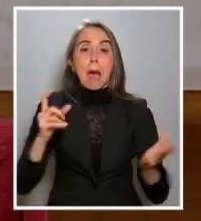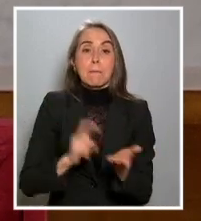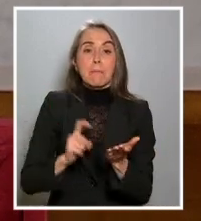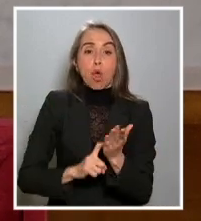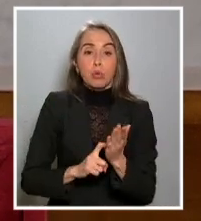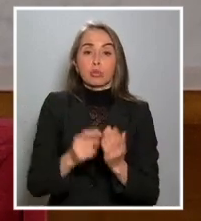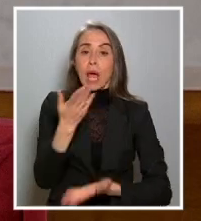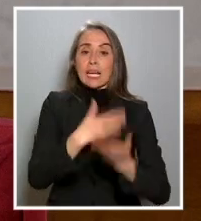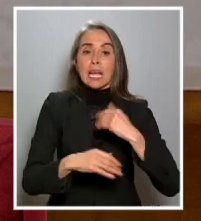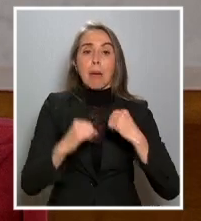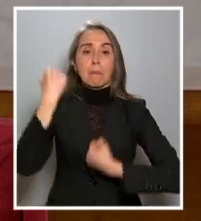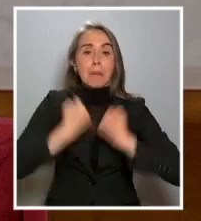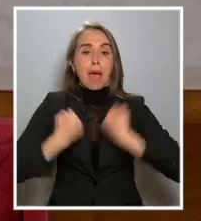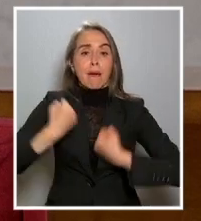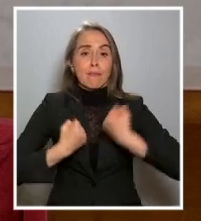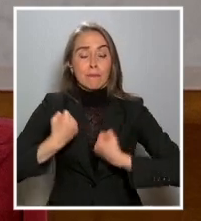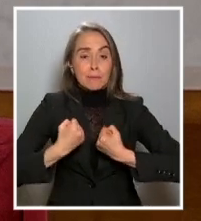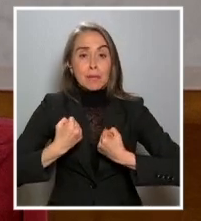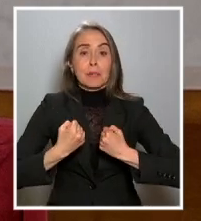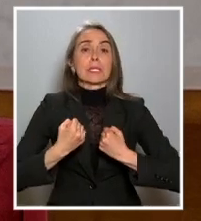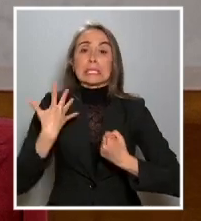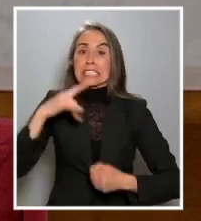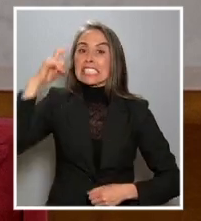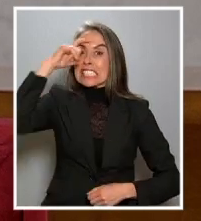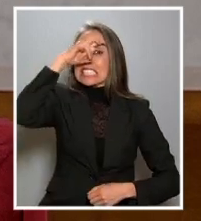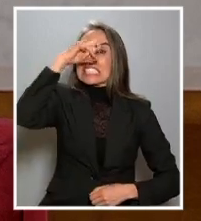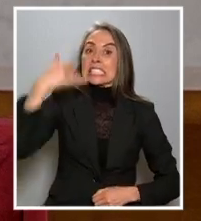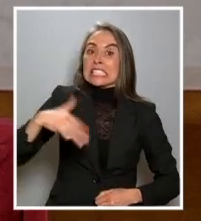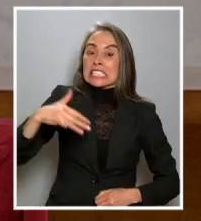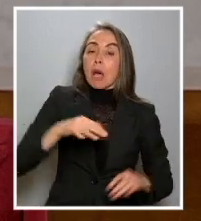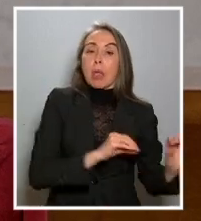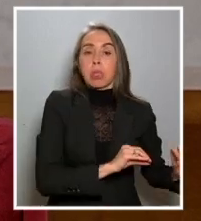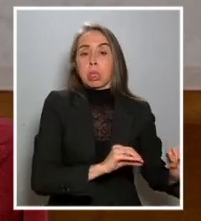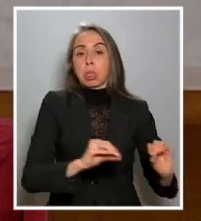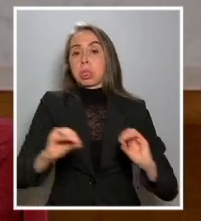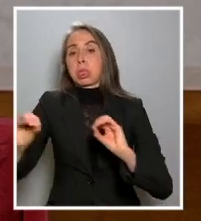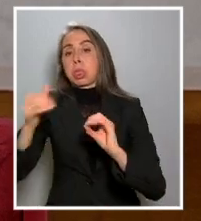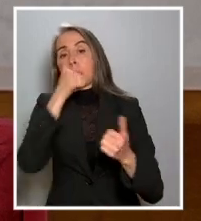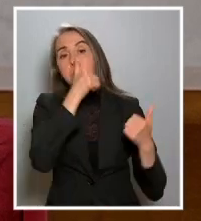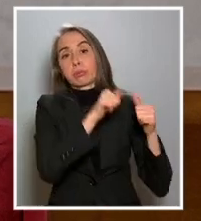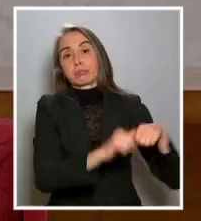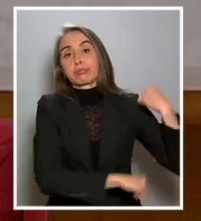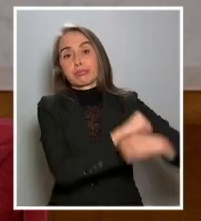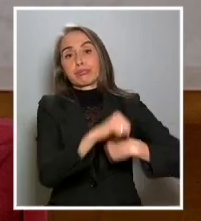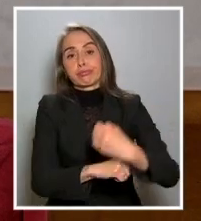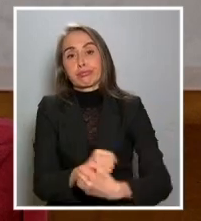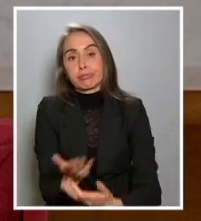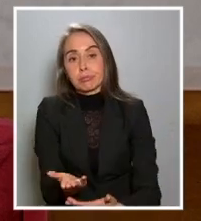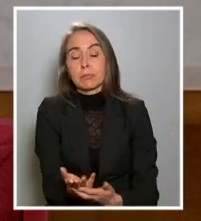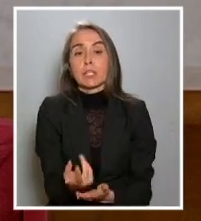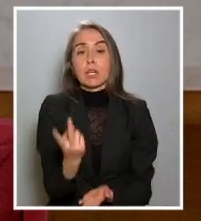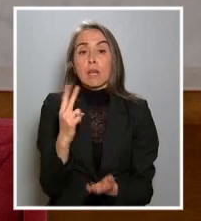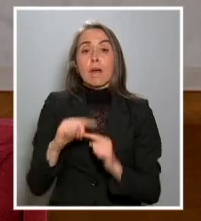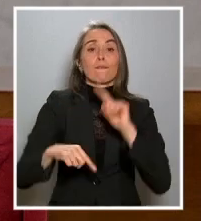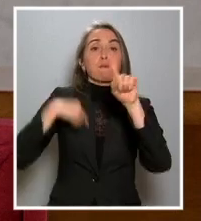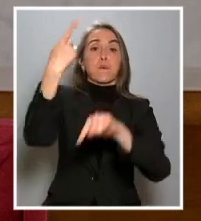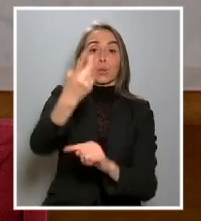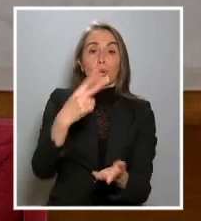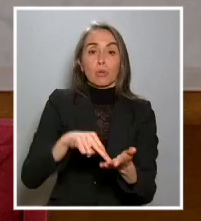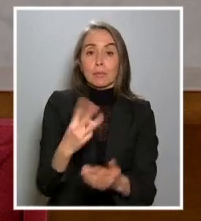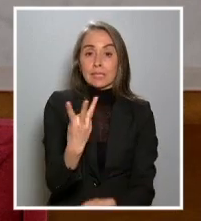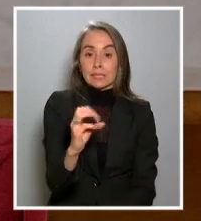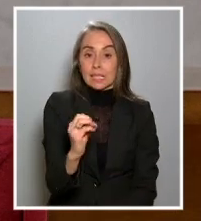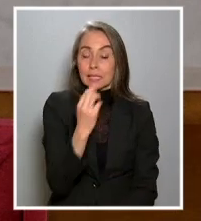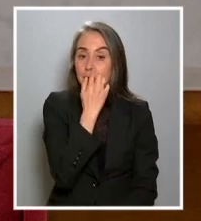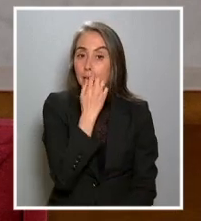proyectos estructurales que son muy difíciles y que fueron postergados por demasiado tiempo. A 2030,